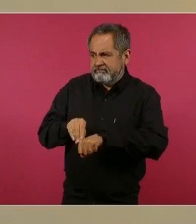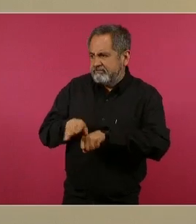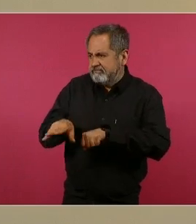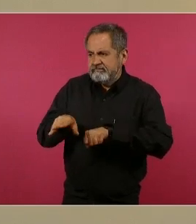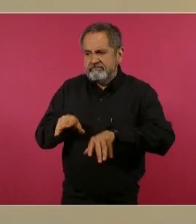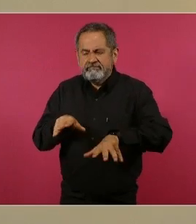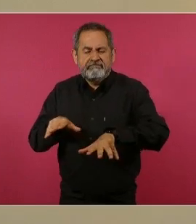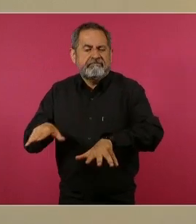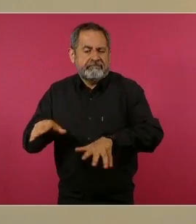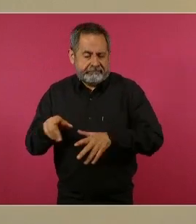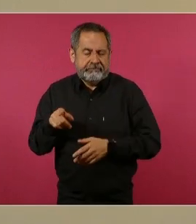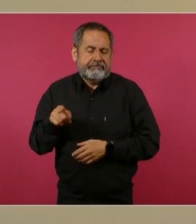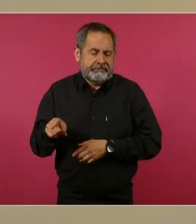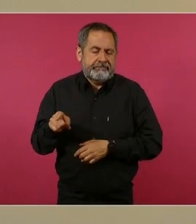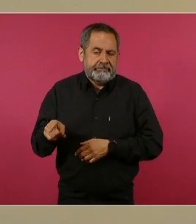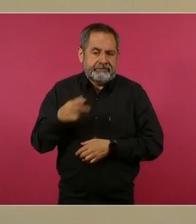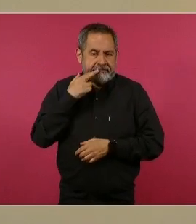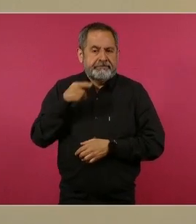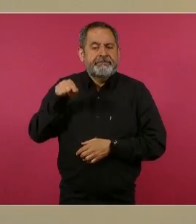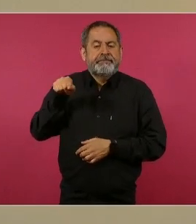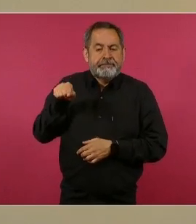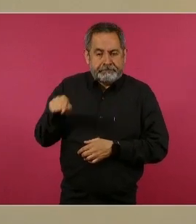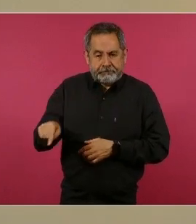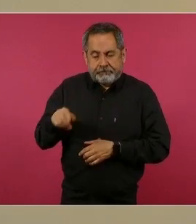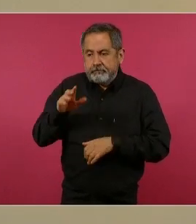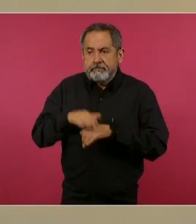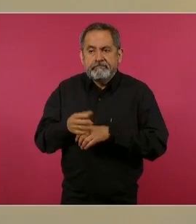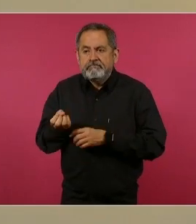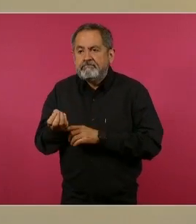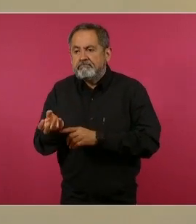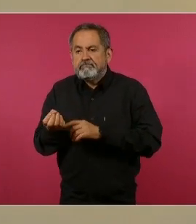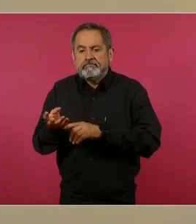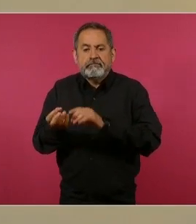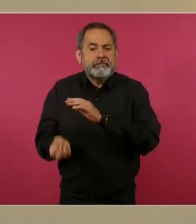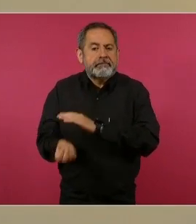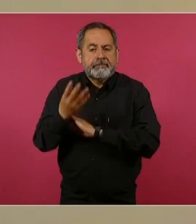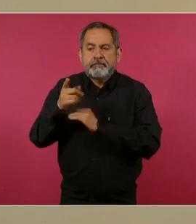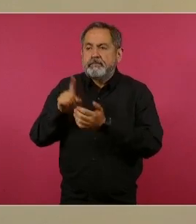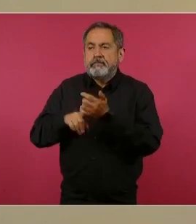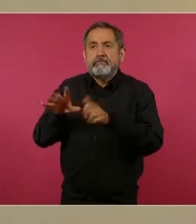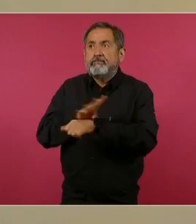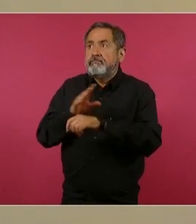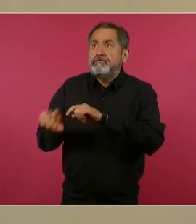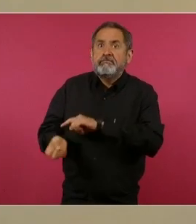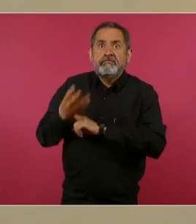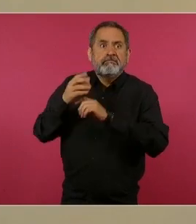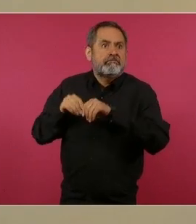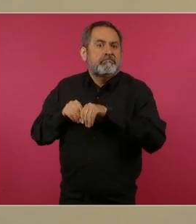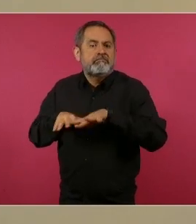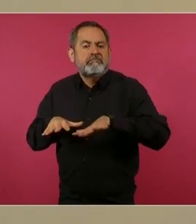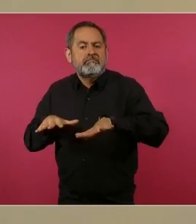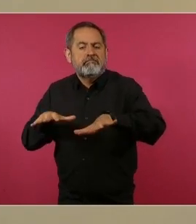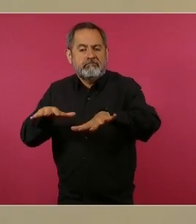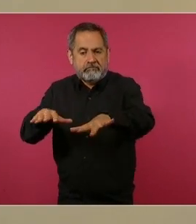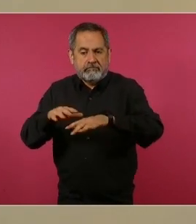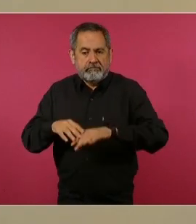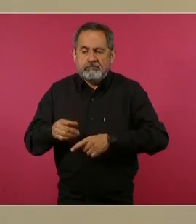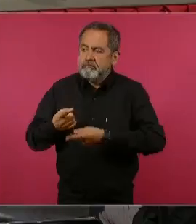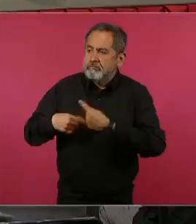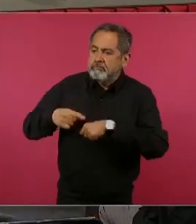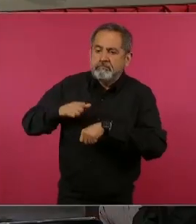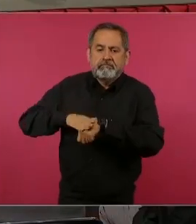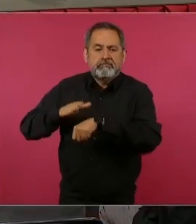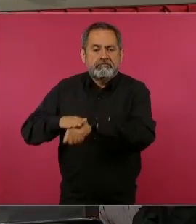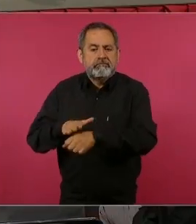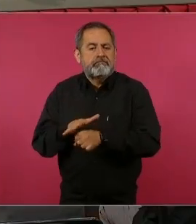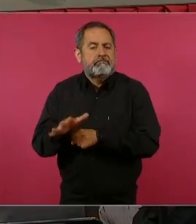necesidades, es quien hace esa atención de subir rápidamente la potencia para poder atender